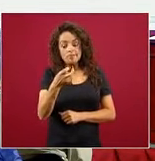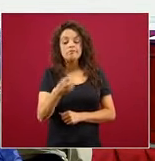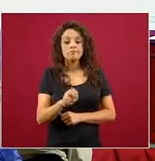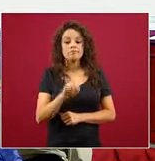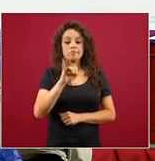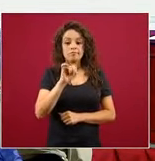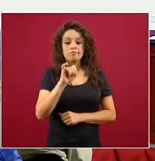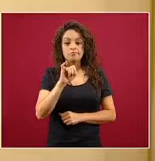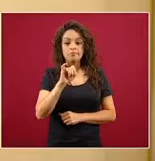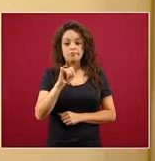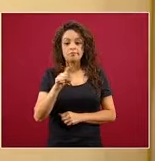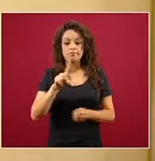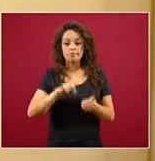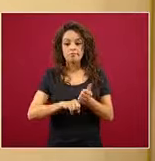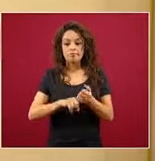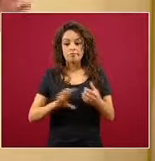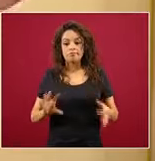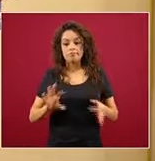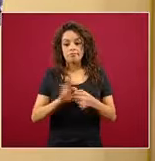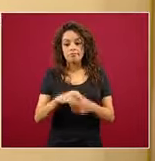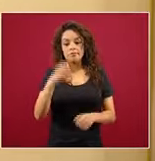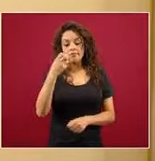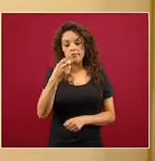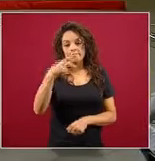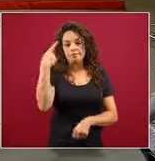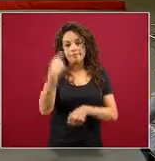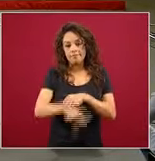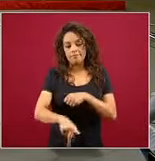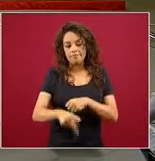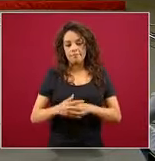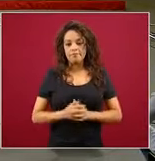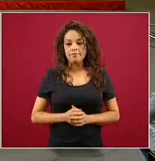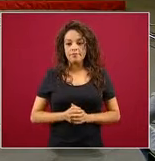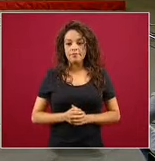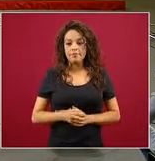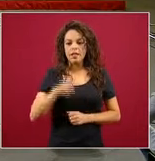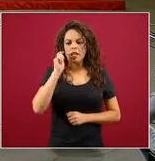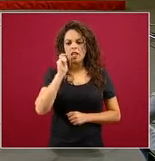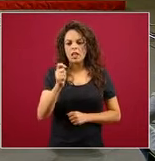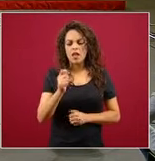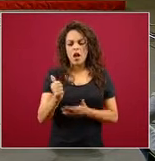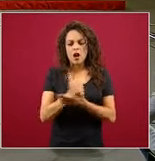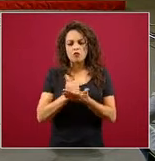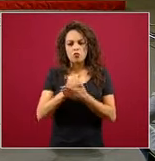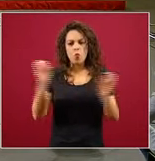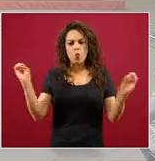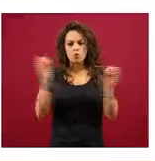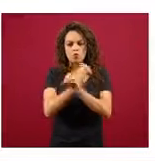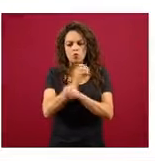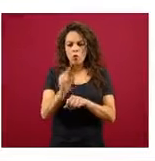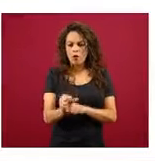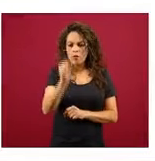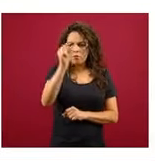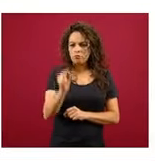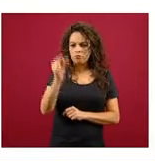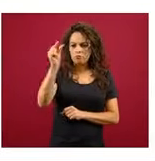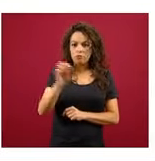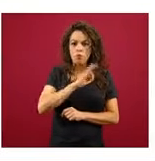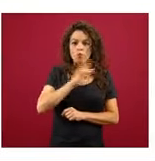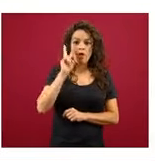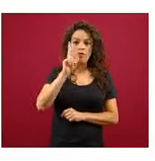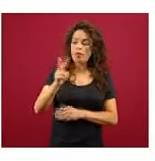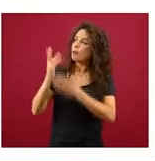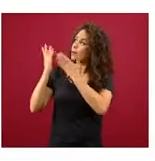relacionado precisamente a este riesgo. En las barras de color azul oscuro, ustedes ven las personas que lamentablemente